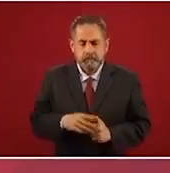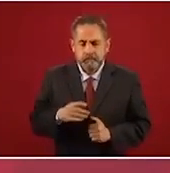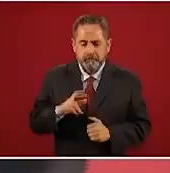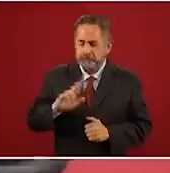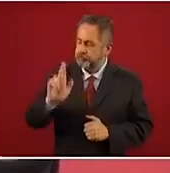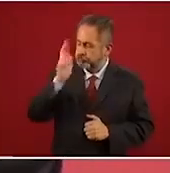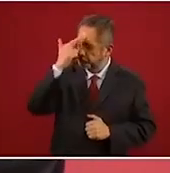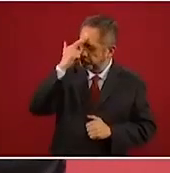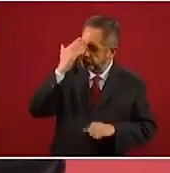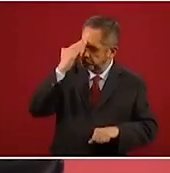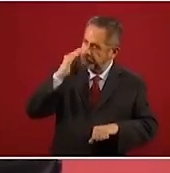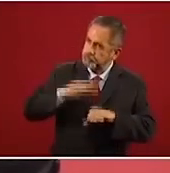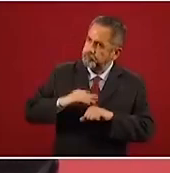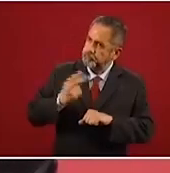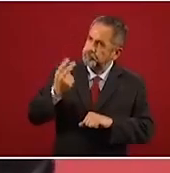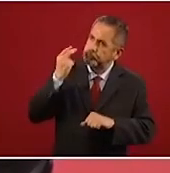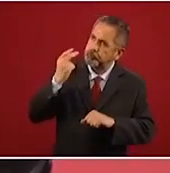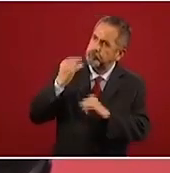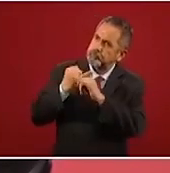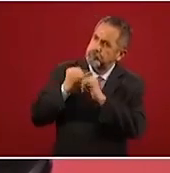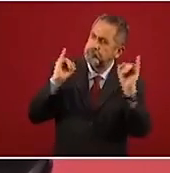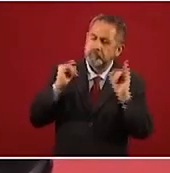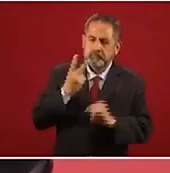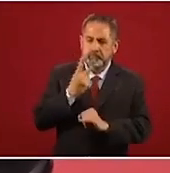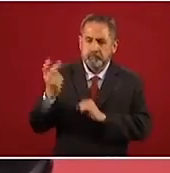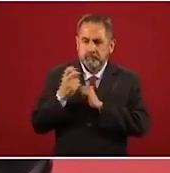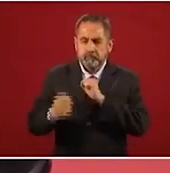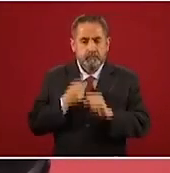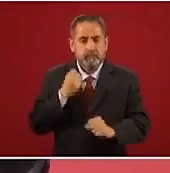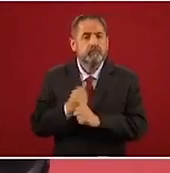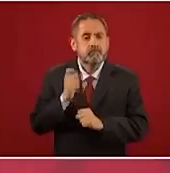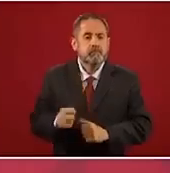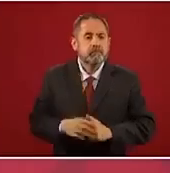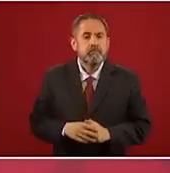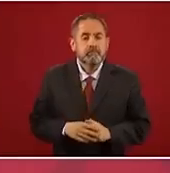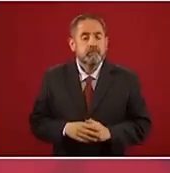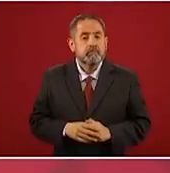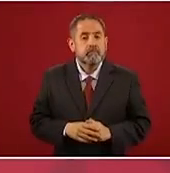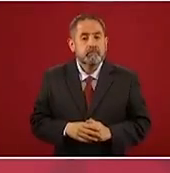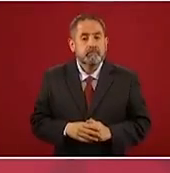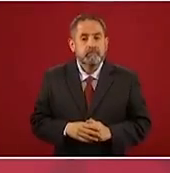conmemorar nuestra independencia, los 200 años, y